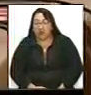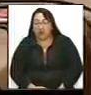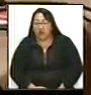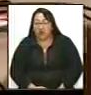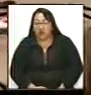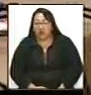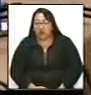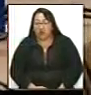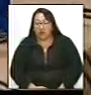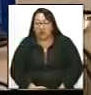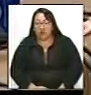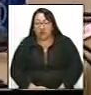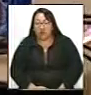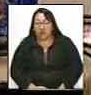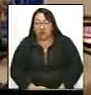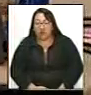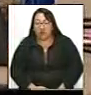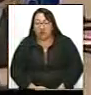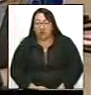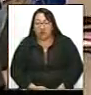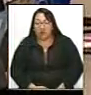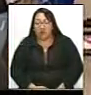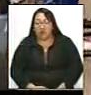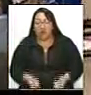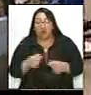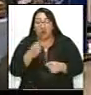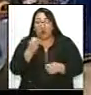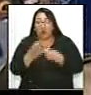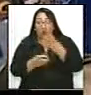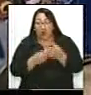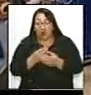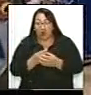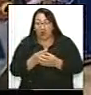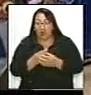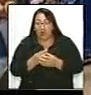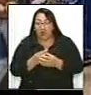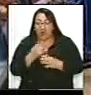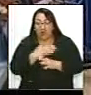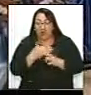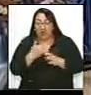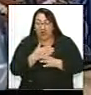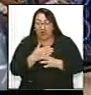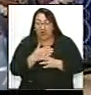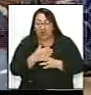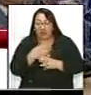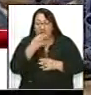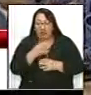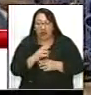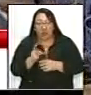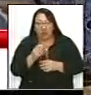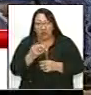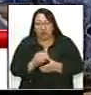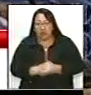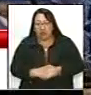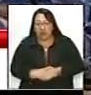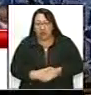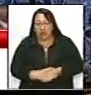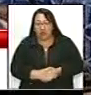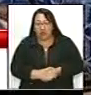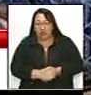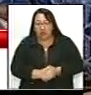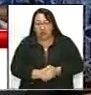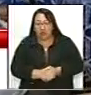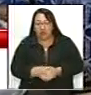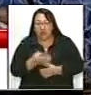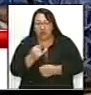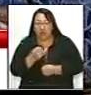Cuando uno cuenta medias verdades, miente. Y se está faltando la verdad. Un mecanismo